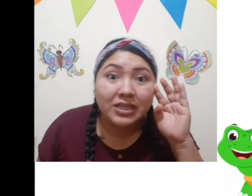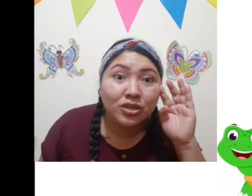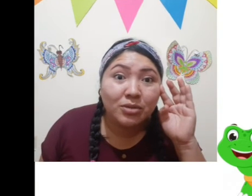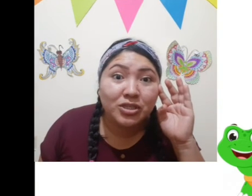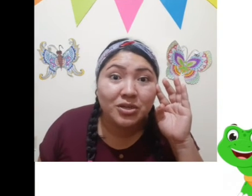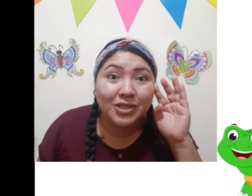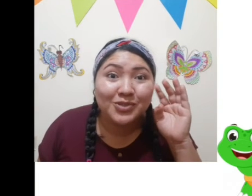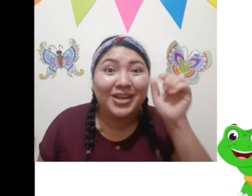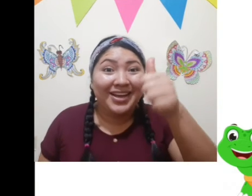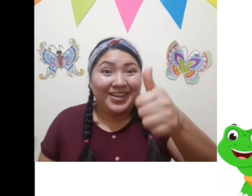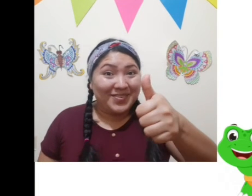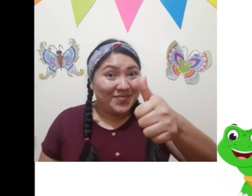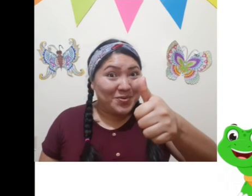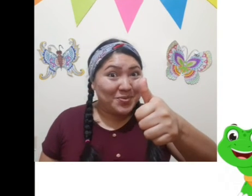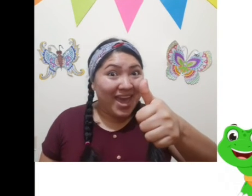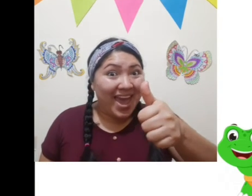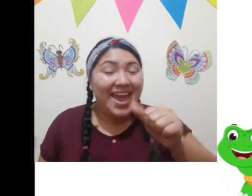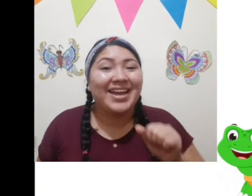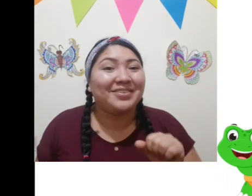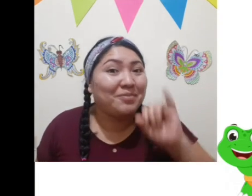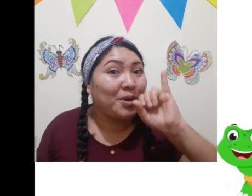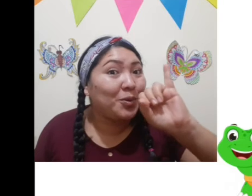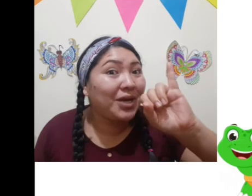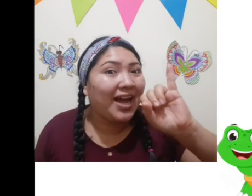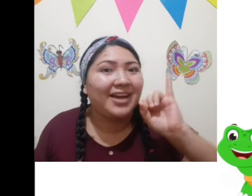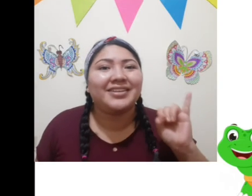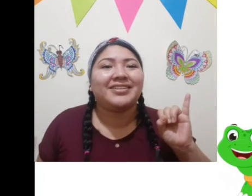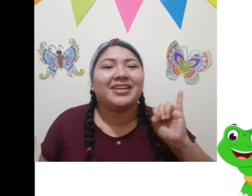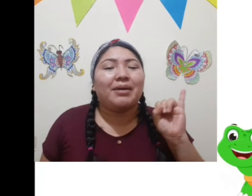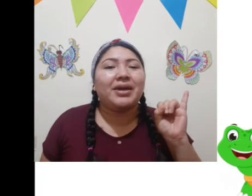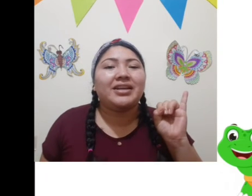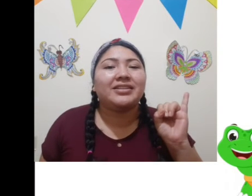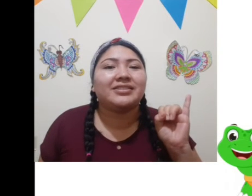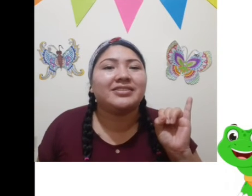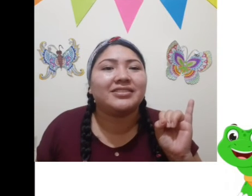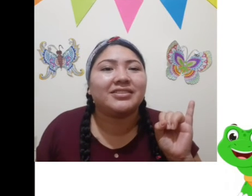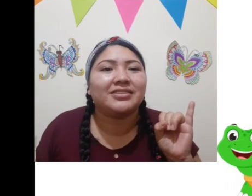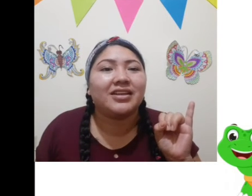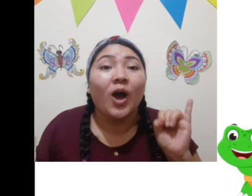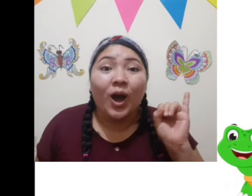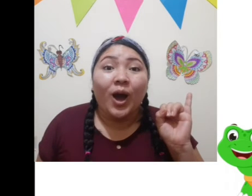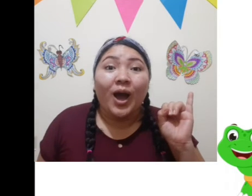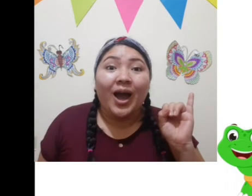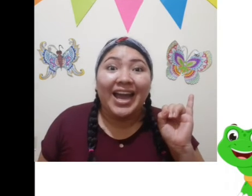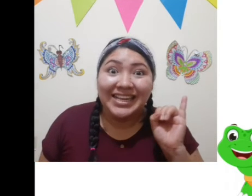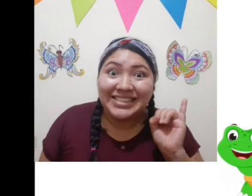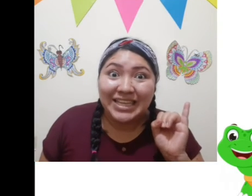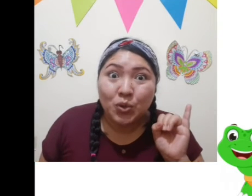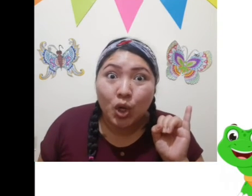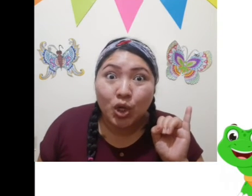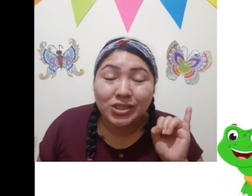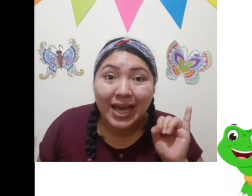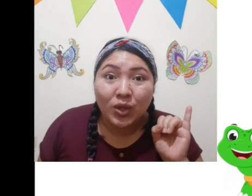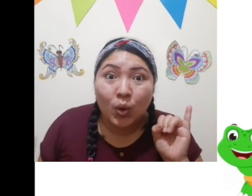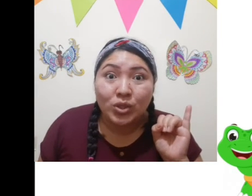seleccionamos el corazón muy bien a ver a en el